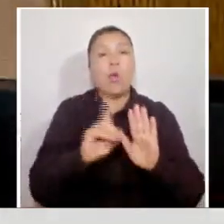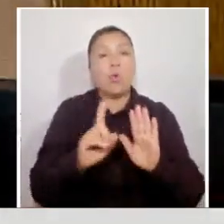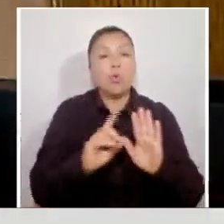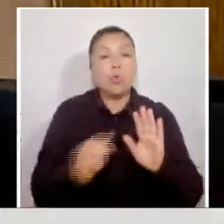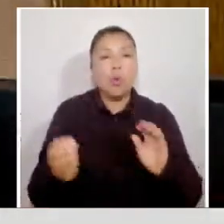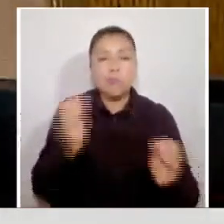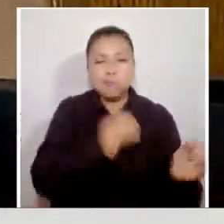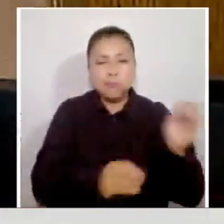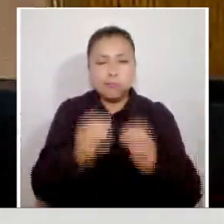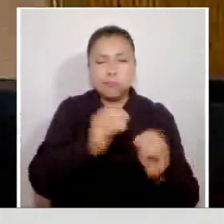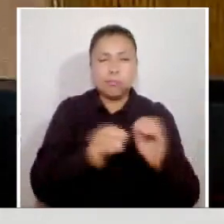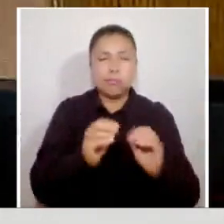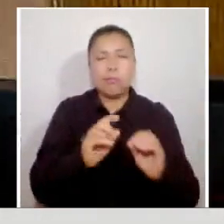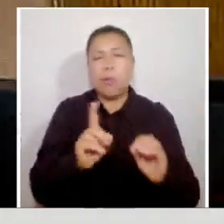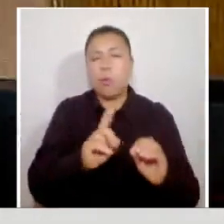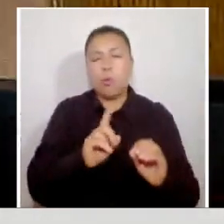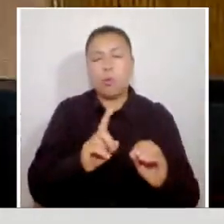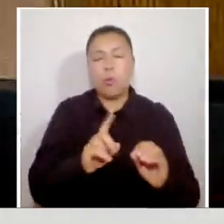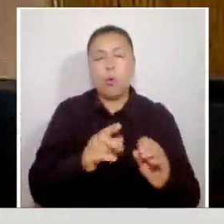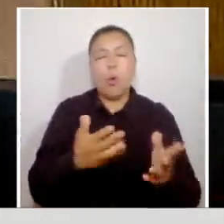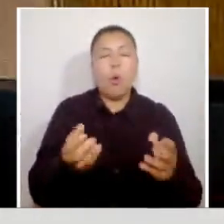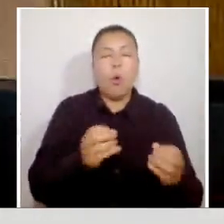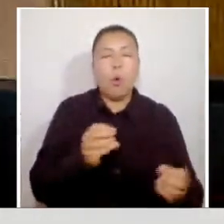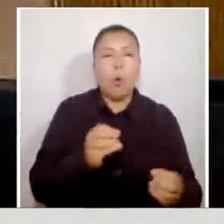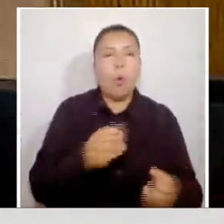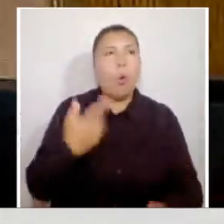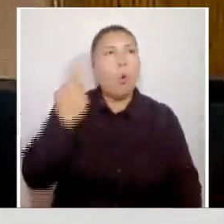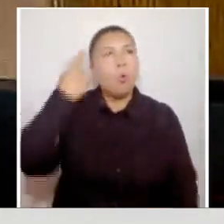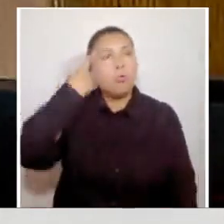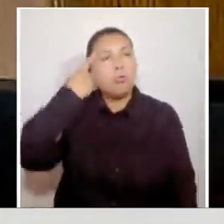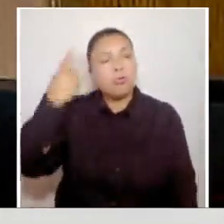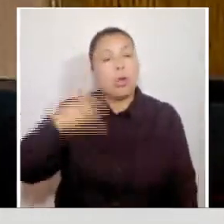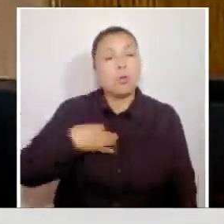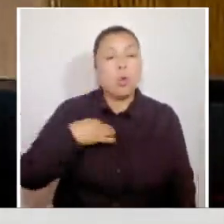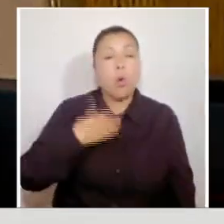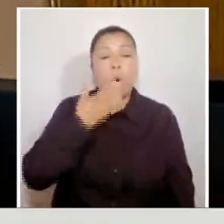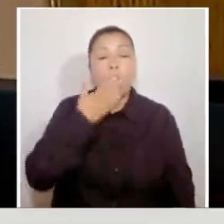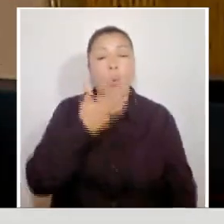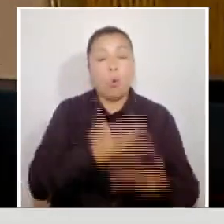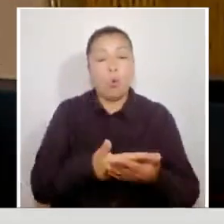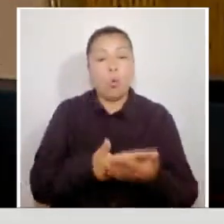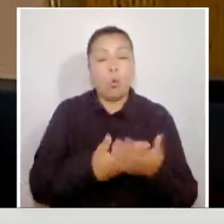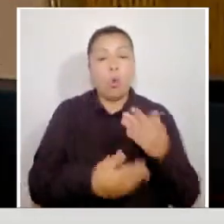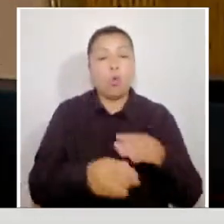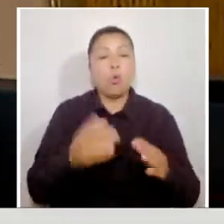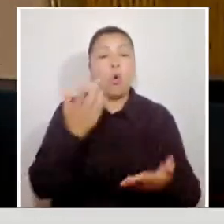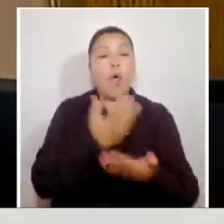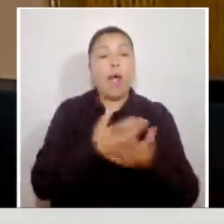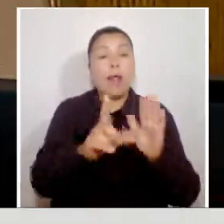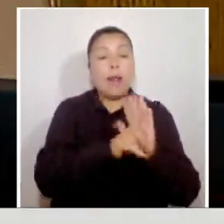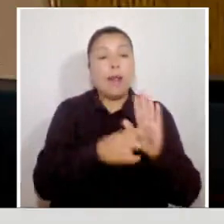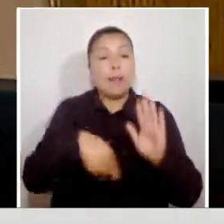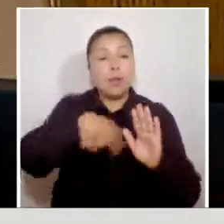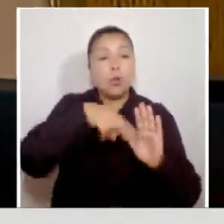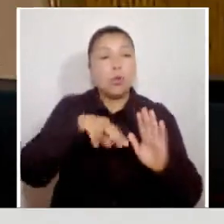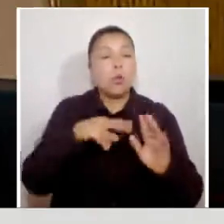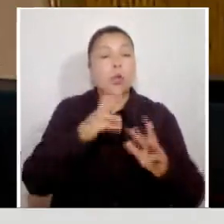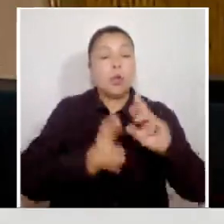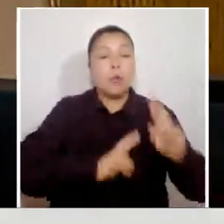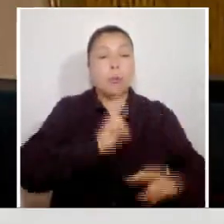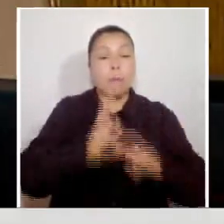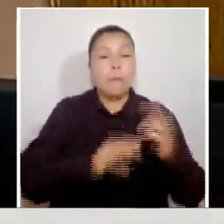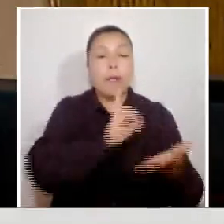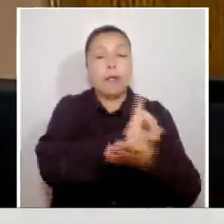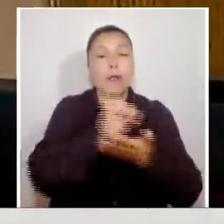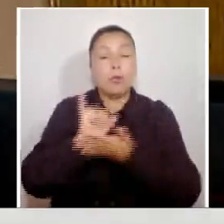o según la expectativa ciudadana porque cada vez que se levantan este tipo de leyes nosotros estamos relacionándonos con organizaciones